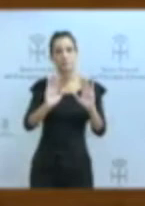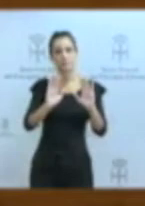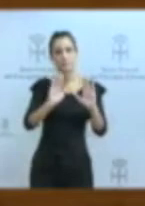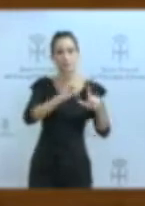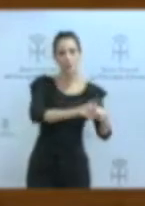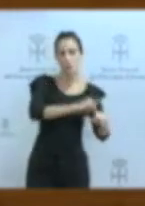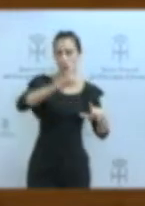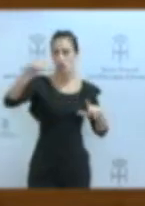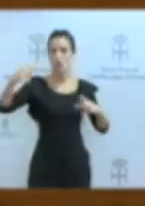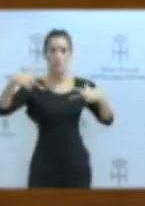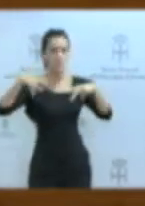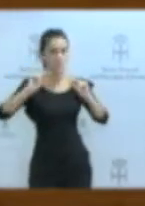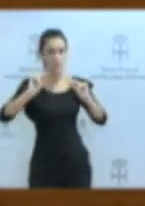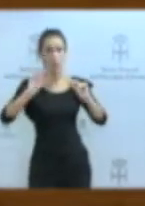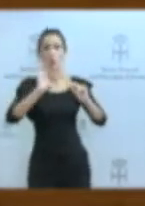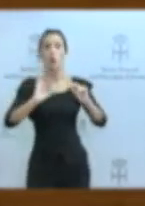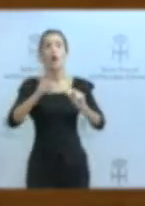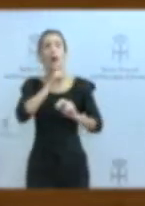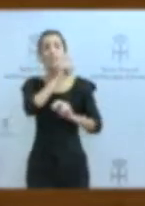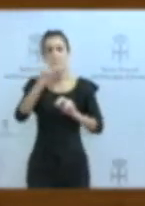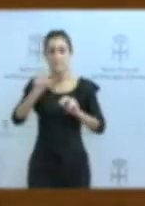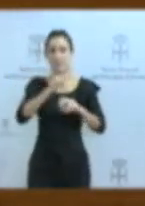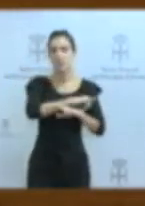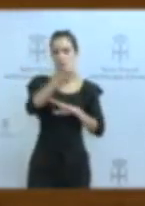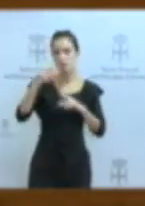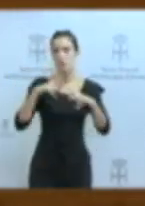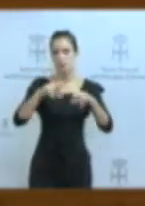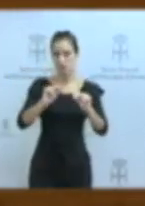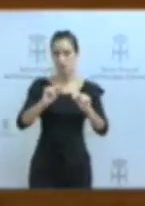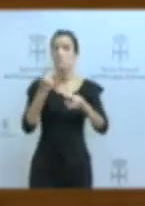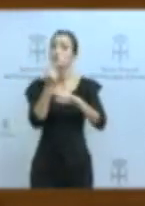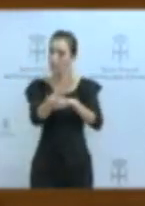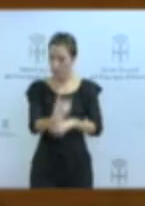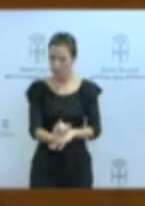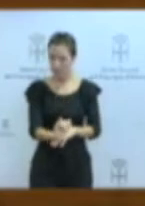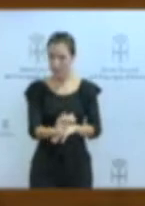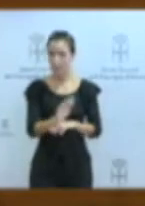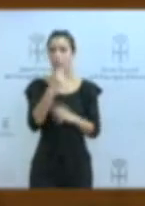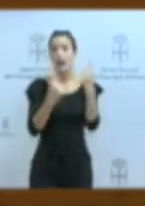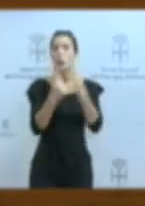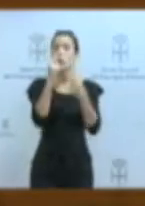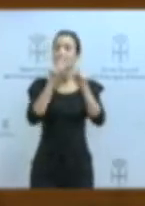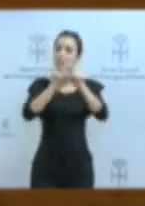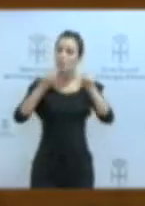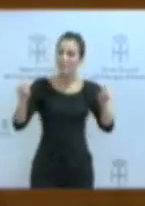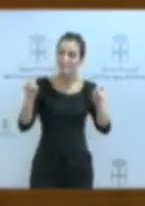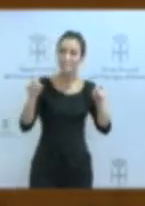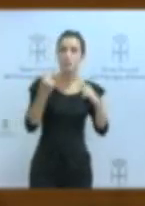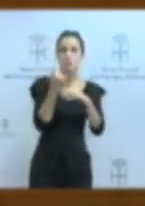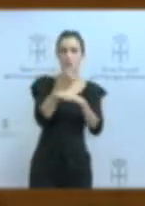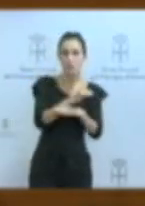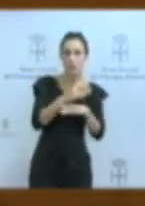la conexión teniendo ayudas. Hay compañías que ni tenían ayudas ni las habían solicitado, que